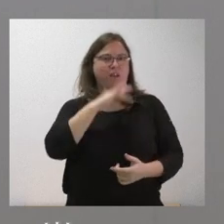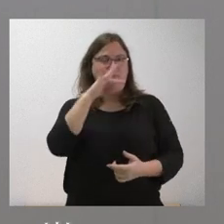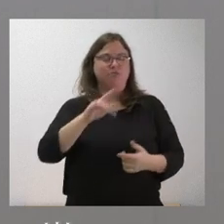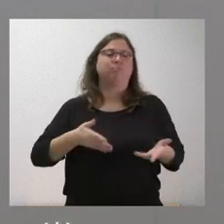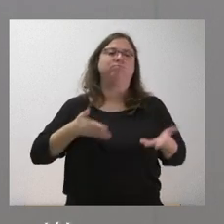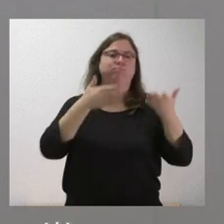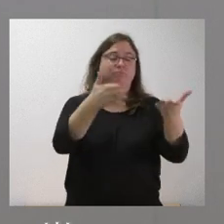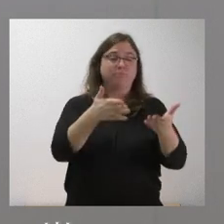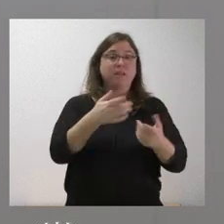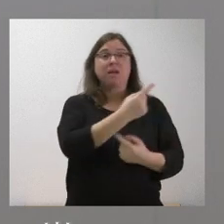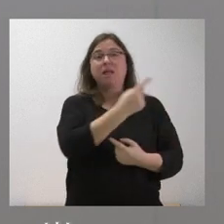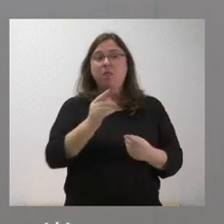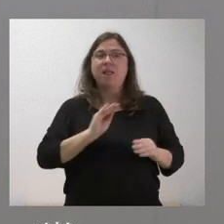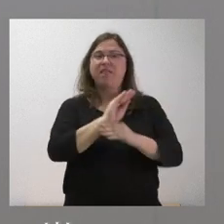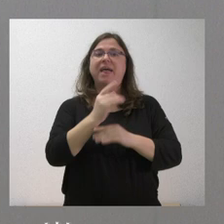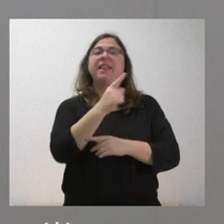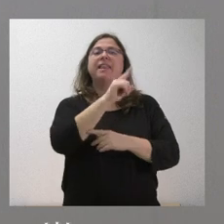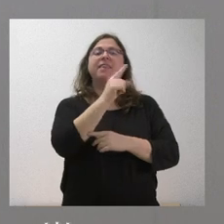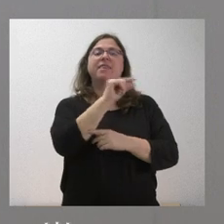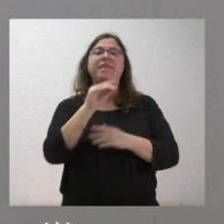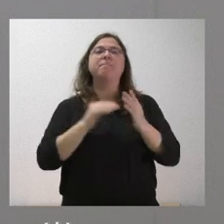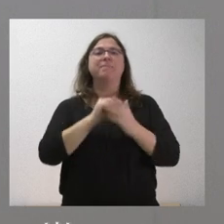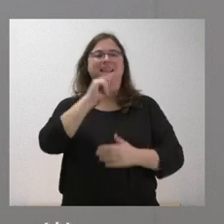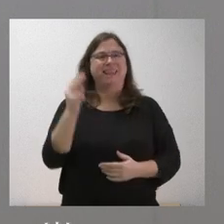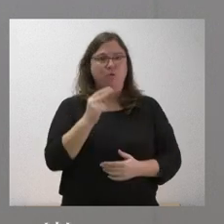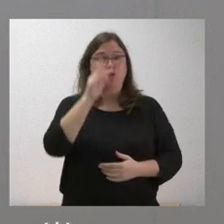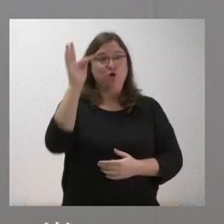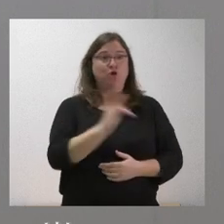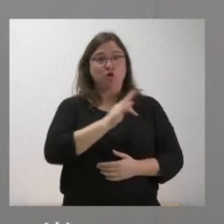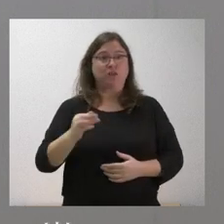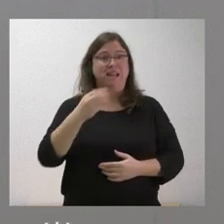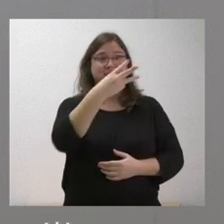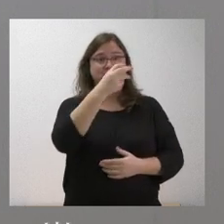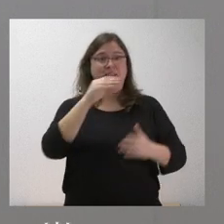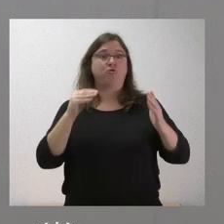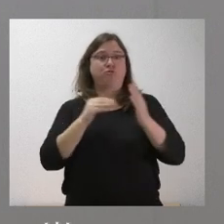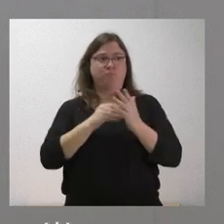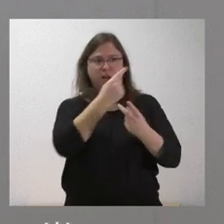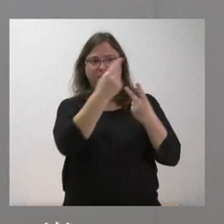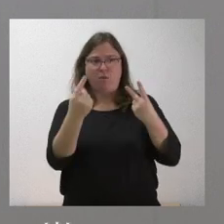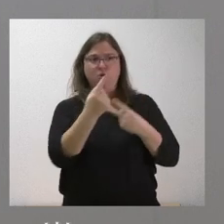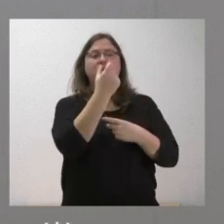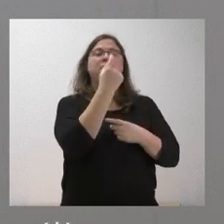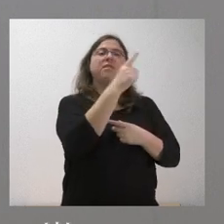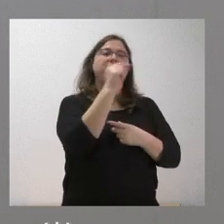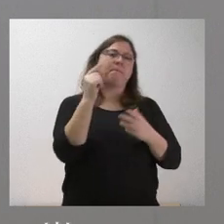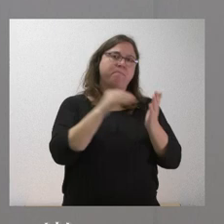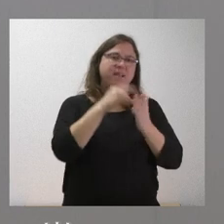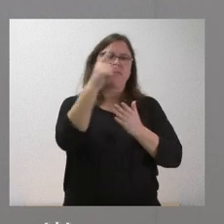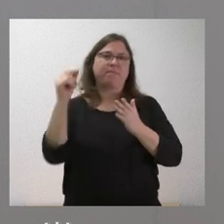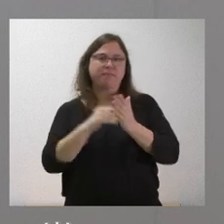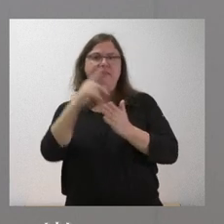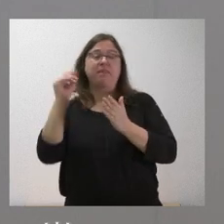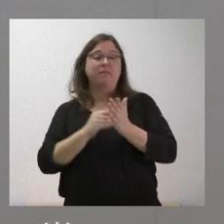percibir 100.000 lo que suma 300,000 en total y que va a proporcionar a estas familias